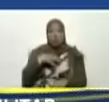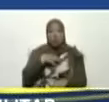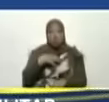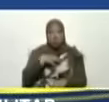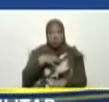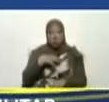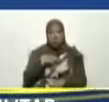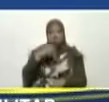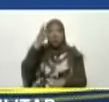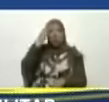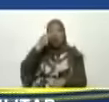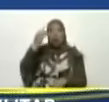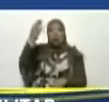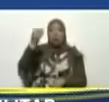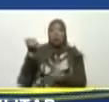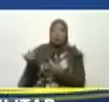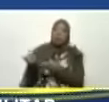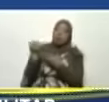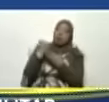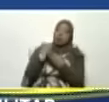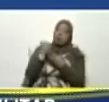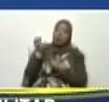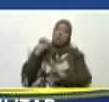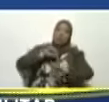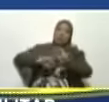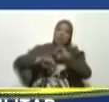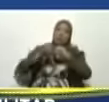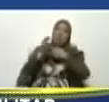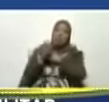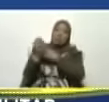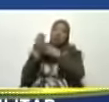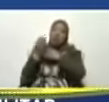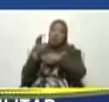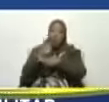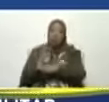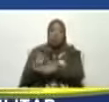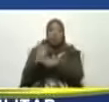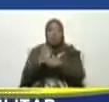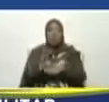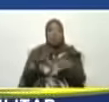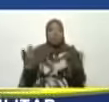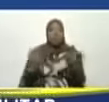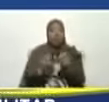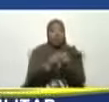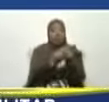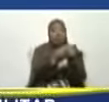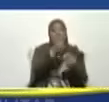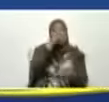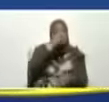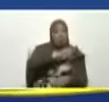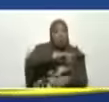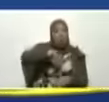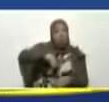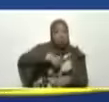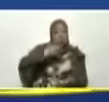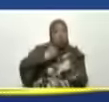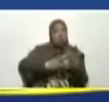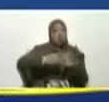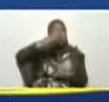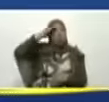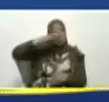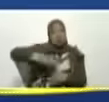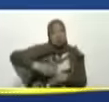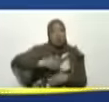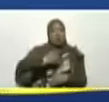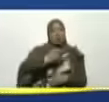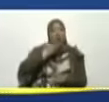Y Dios ha puesto su mano, pero la ha puesto a través de ustedes. Yo debo mi vida a ustedes